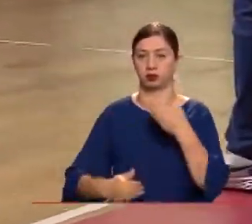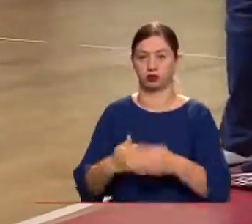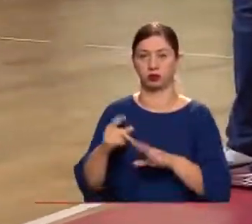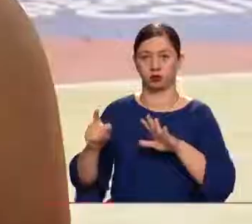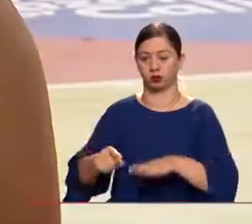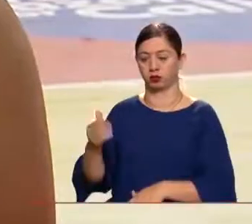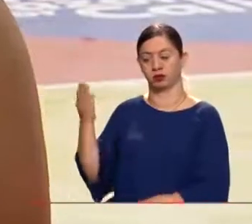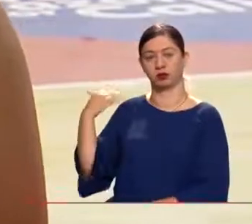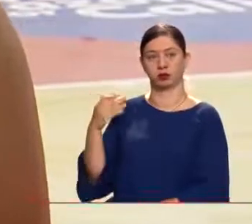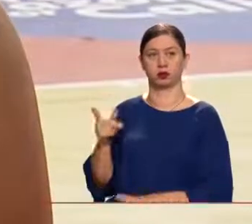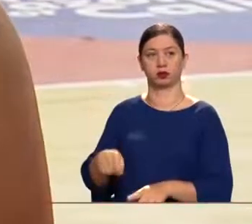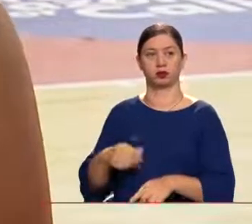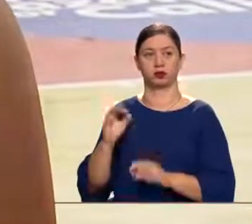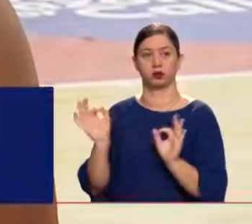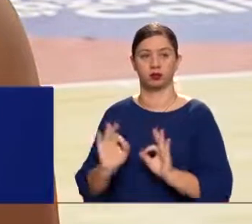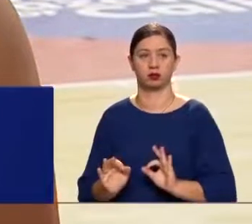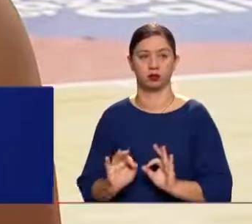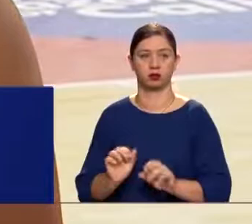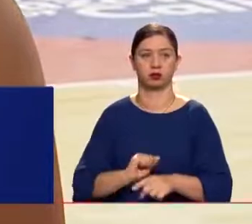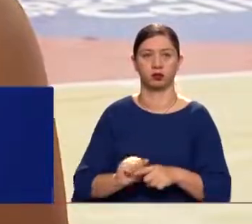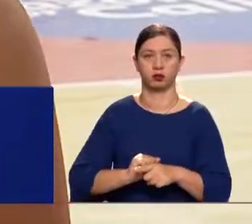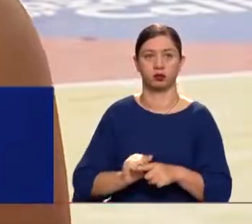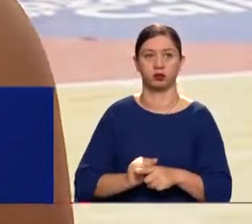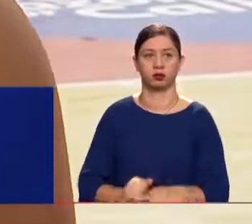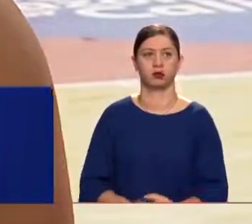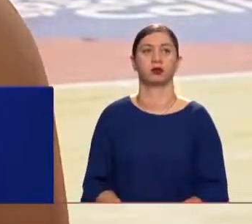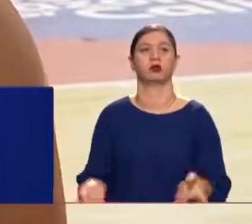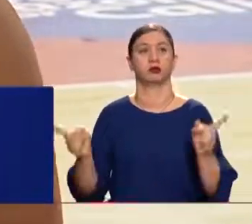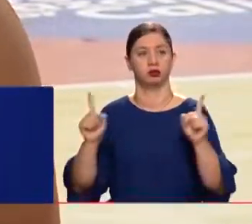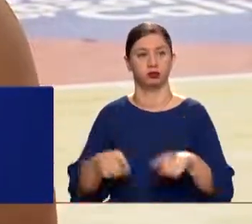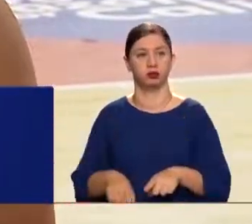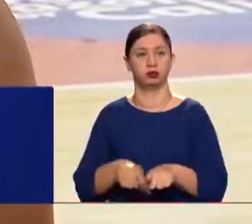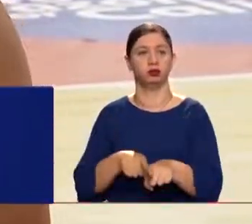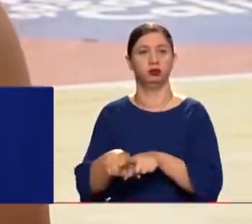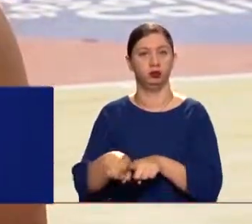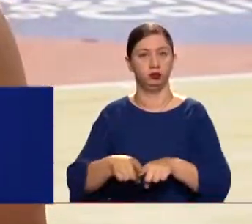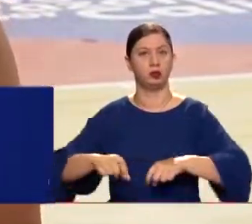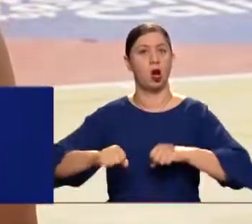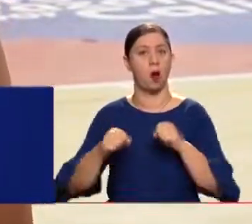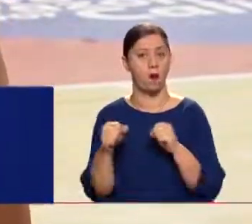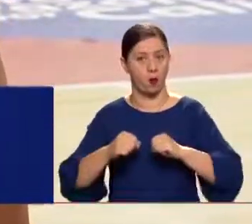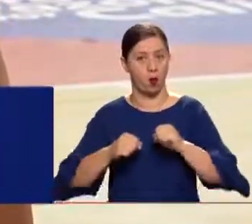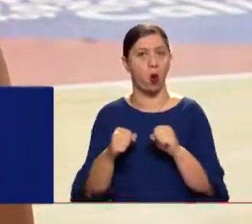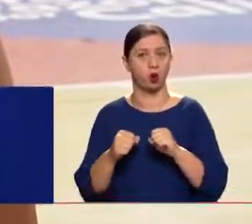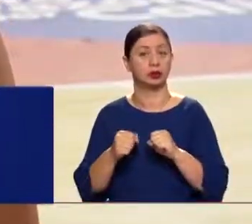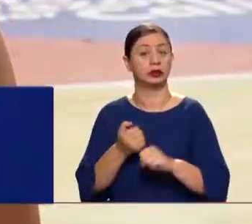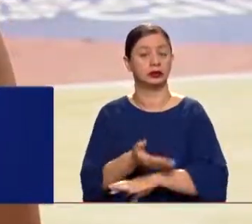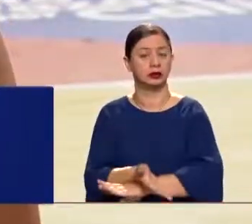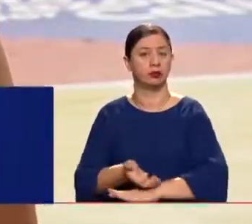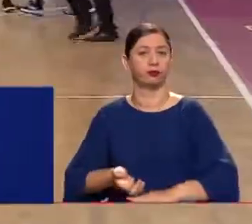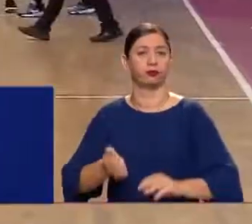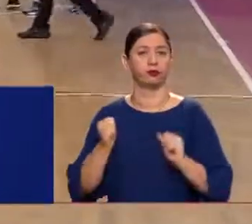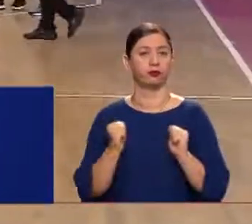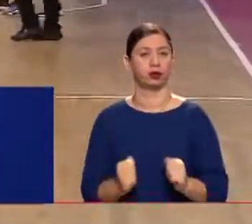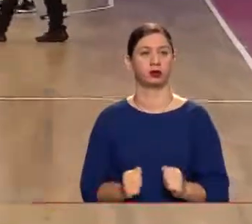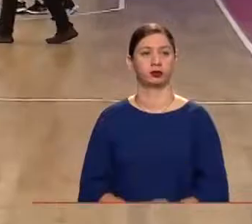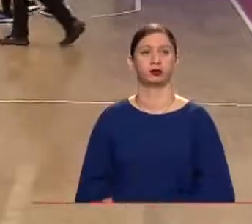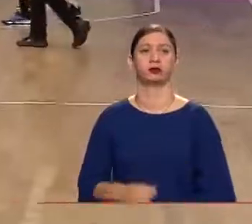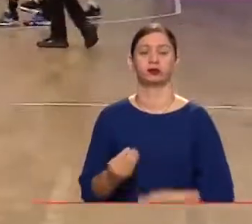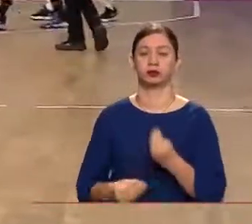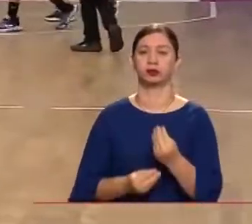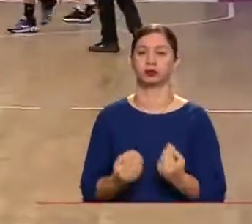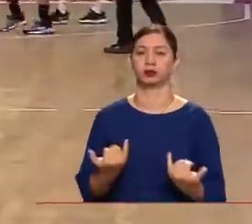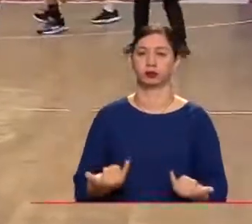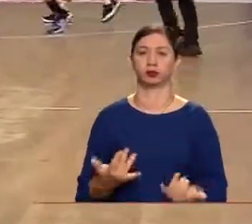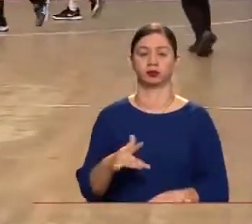creo que fue crítico para la preparación. También la competencia en Bogotá fue bastante exigente y es lo que nos ha llevado acá,